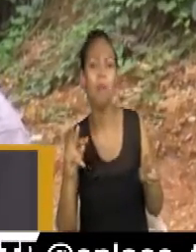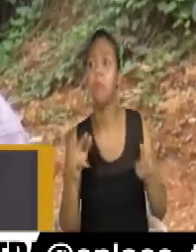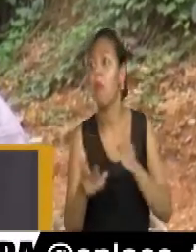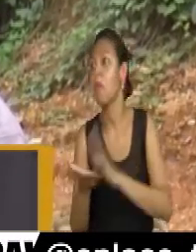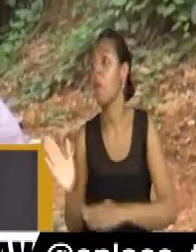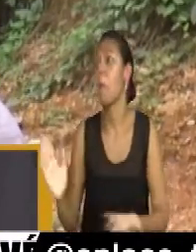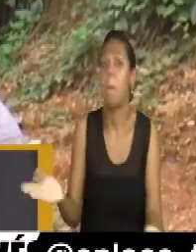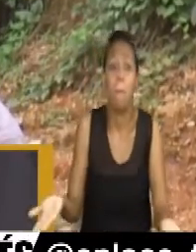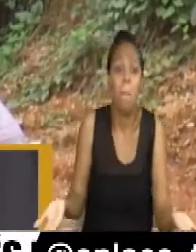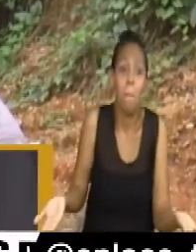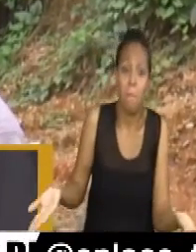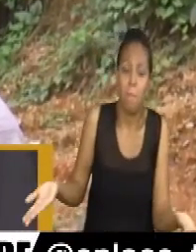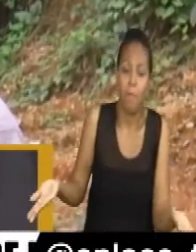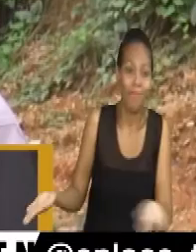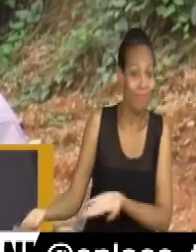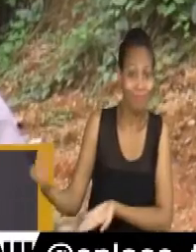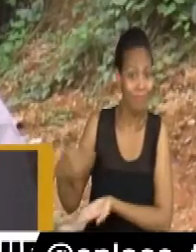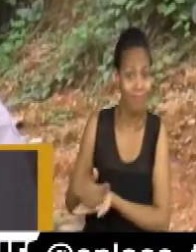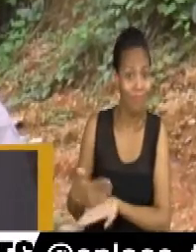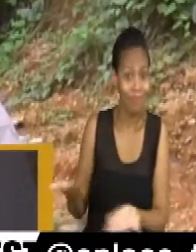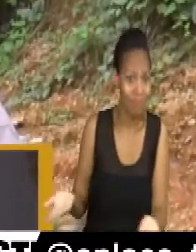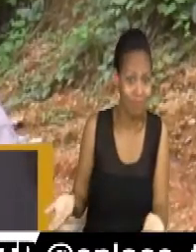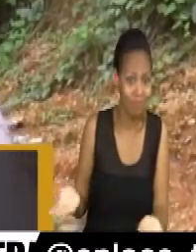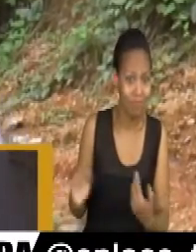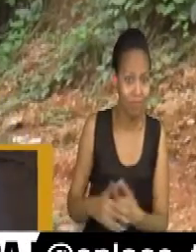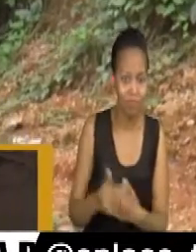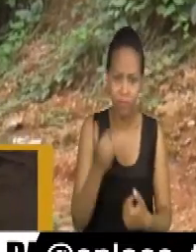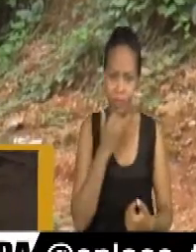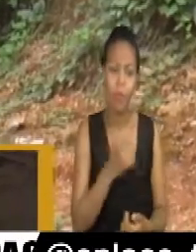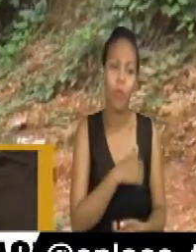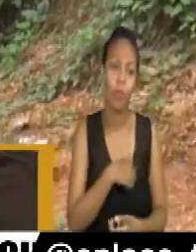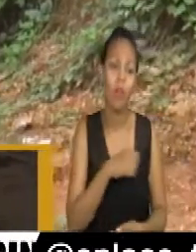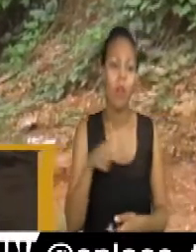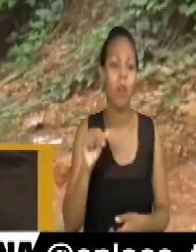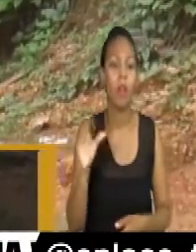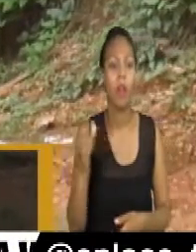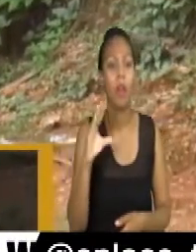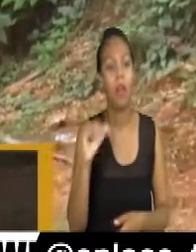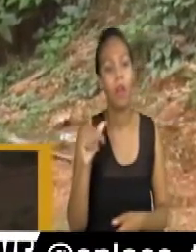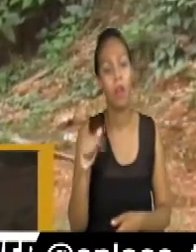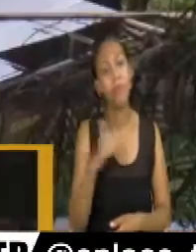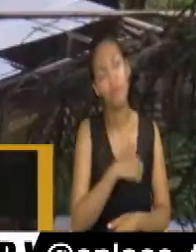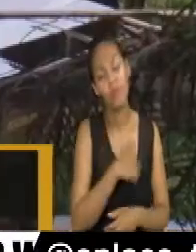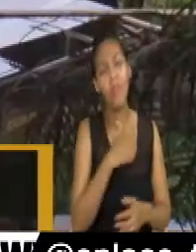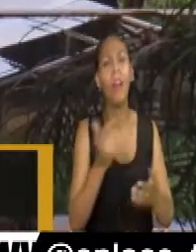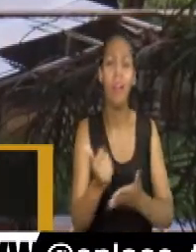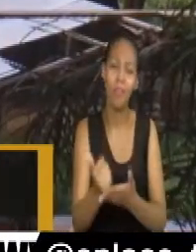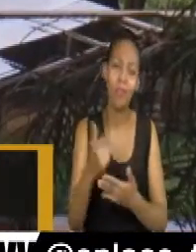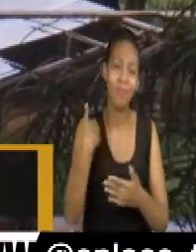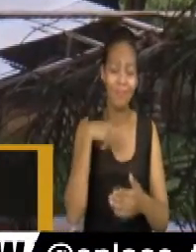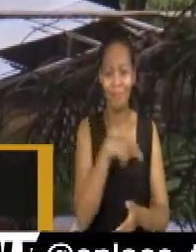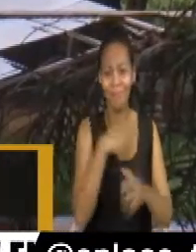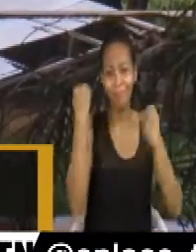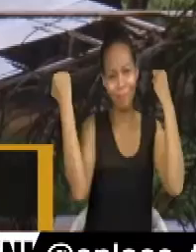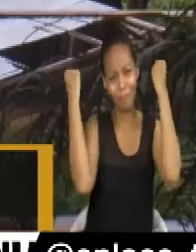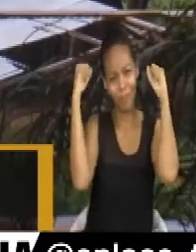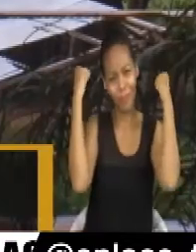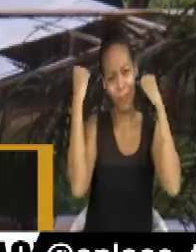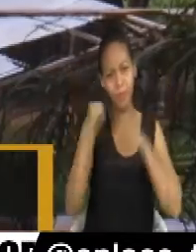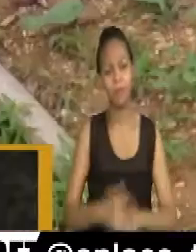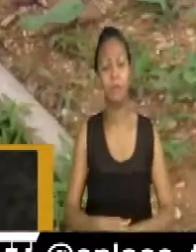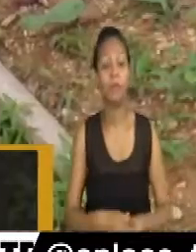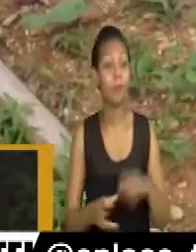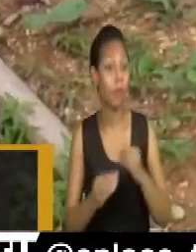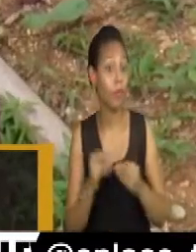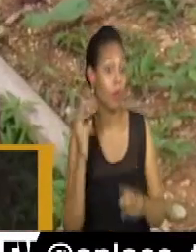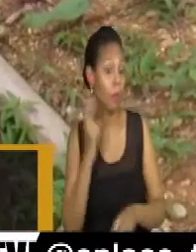estamos pidiendo a las personas del CAS a ver si vienen y nos colaboran con el árbol, porque en verdad estamos bastante preocupados. Además del peligro que les significa a estos vecinos